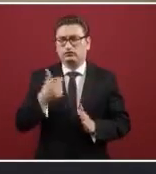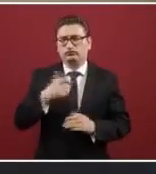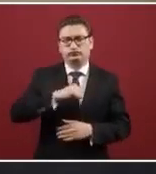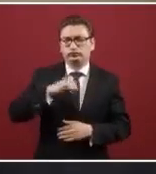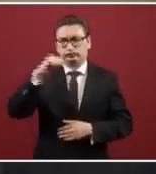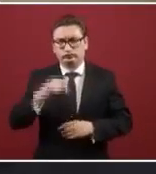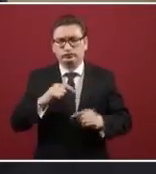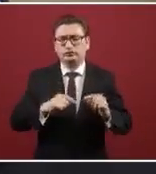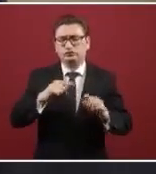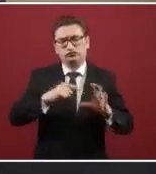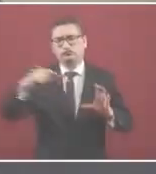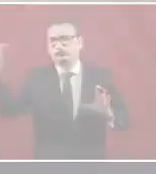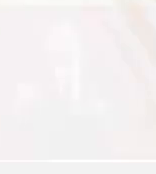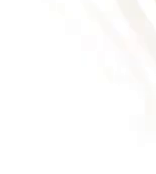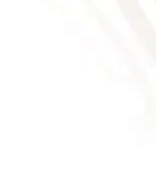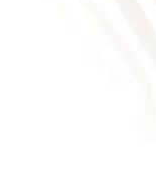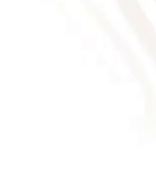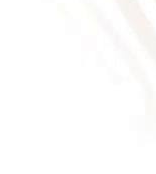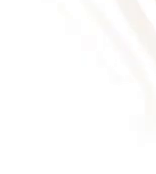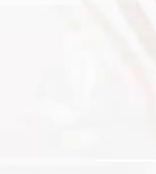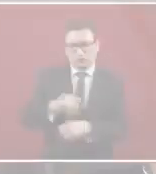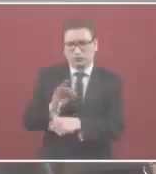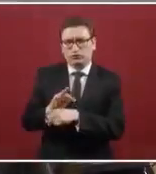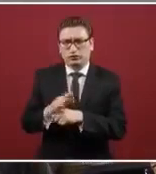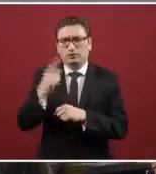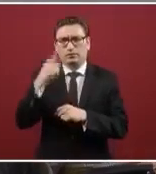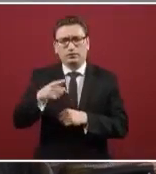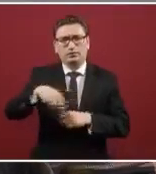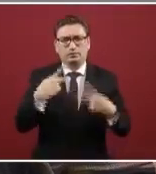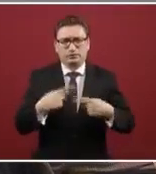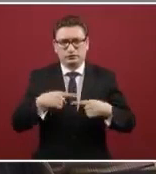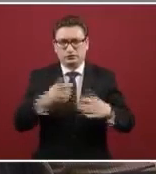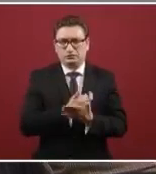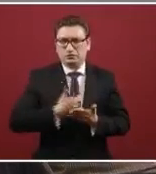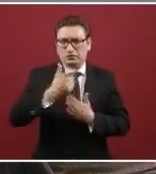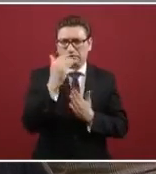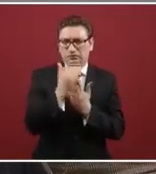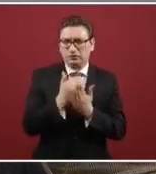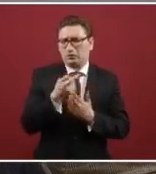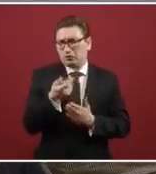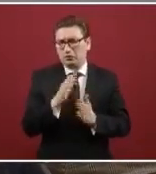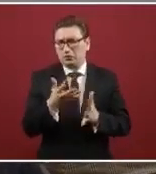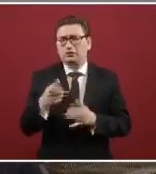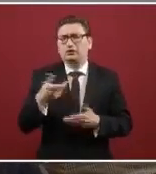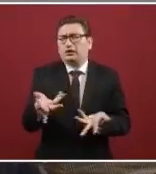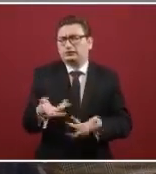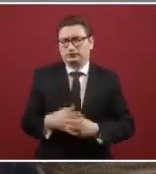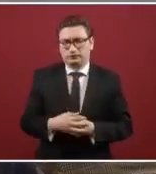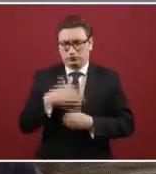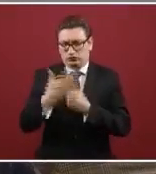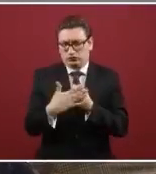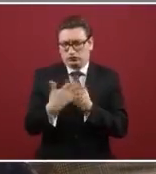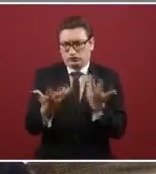serán las acciones de su gobierno para proteger los bolsillos que ganan un salario mínimo y un poco más? Y también, ¿cuál